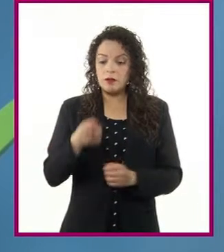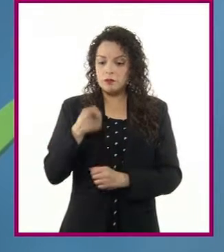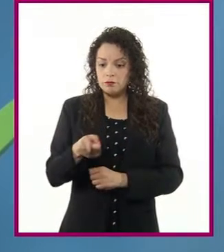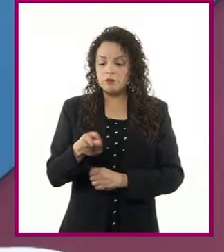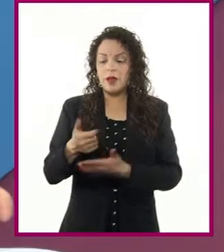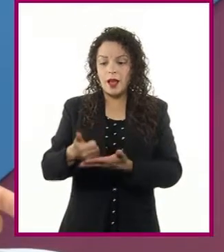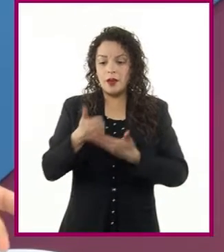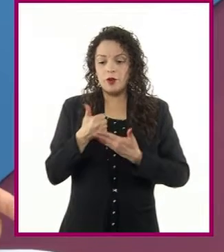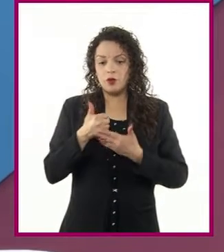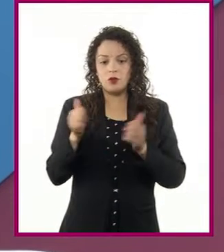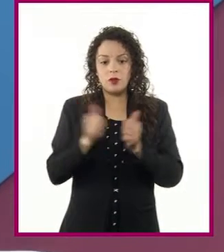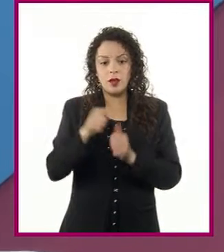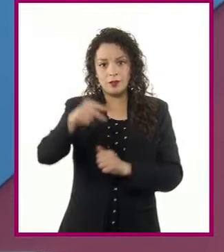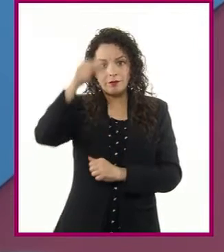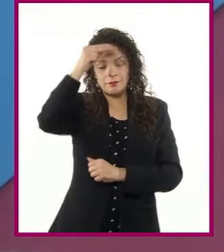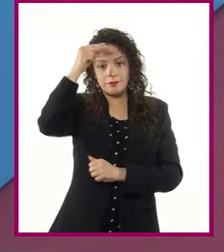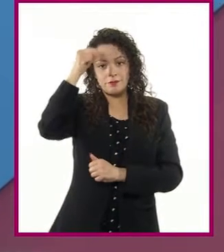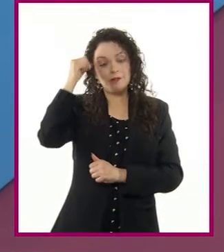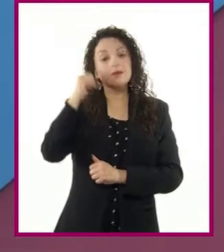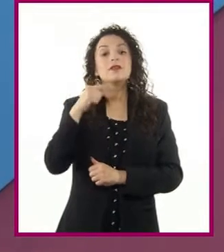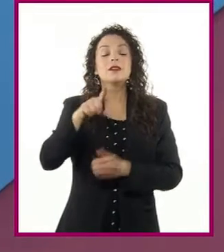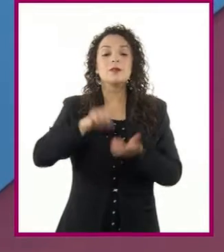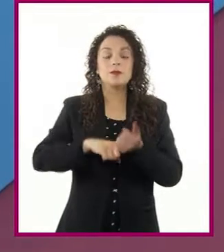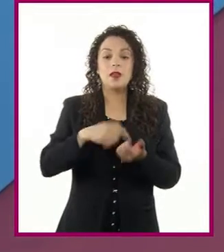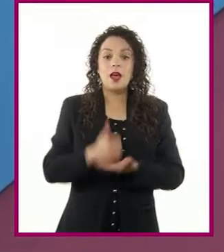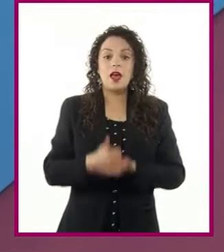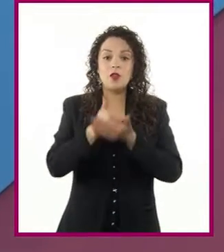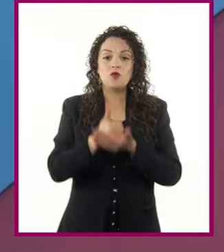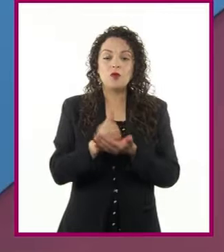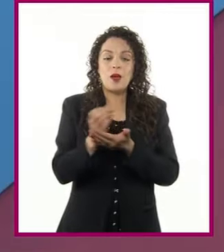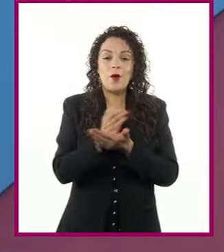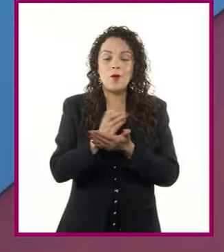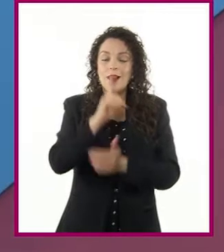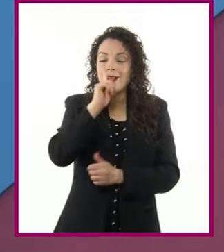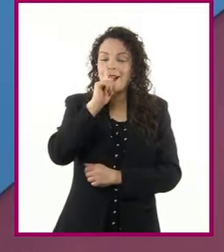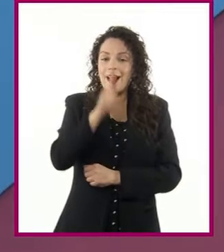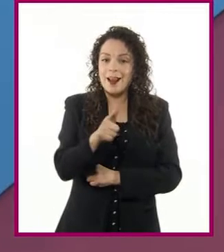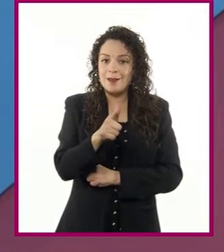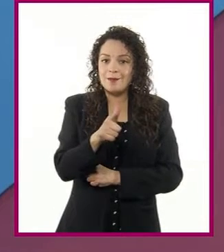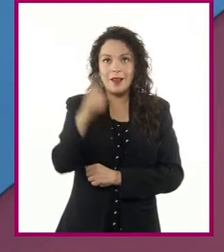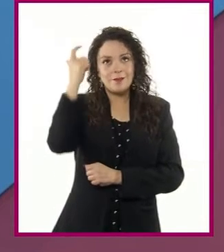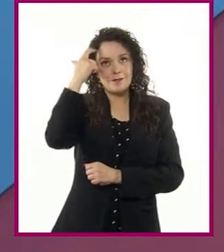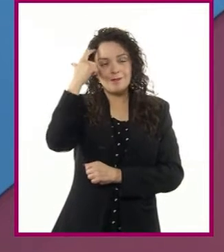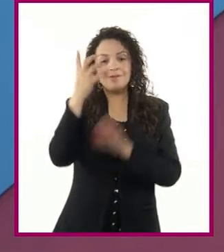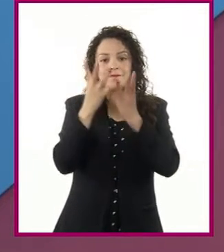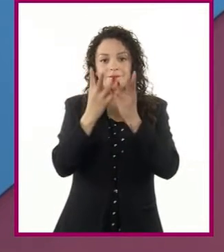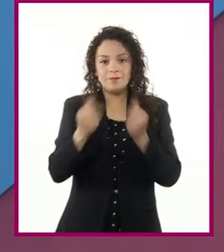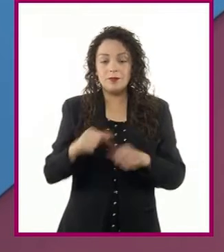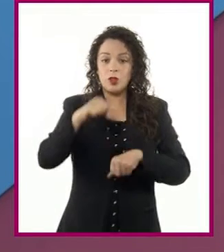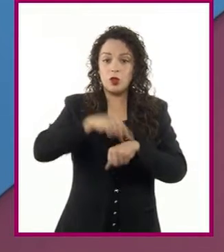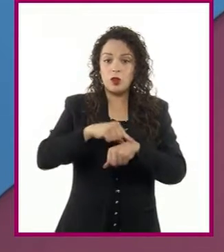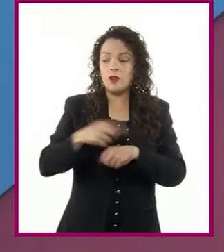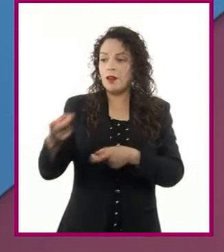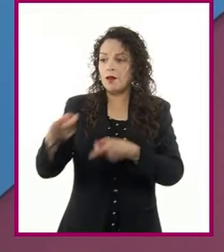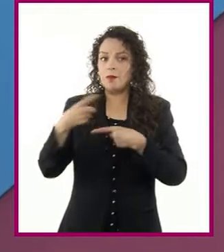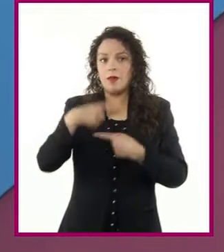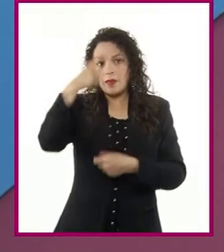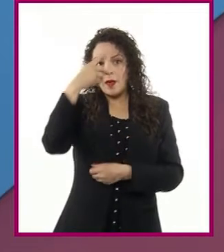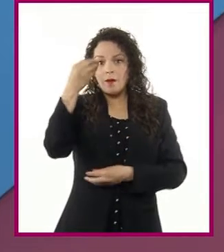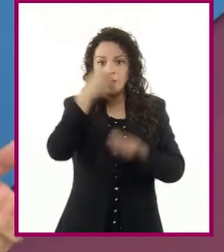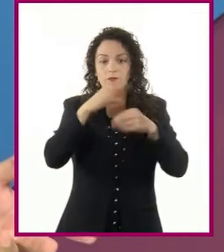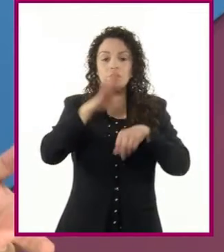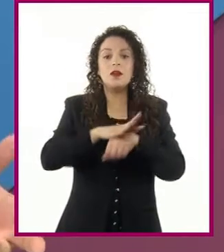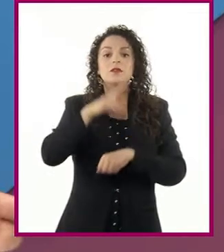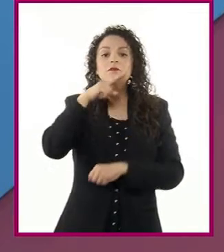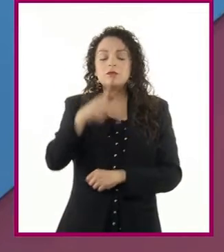inteligencia, un cura de almas que me ofrece su conciencia, un médico que me prescribe las dietas, etcétera, etcétera.